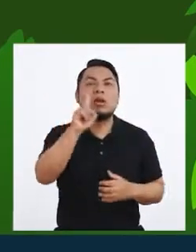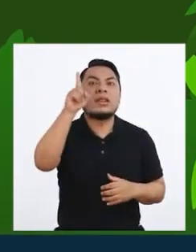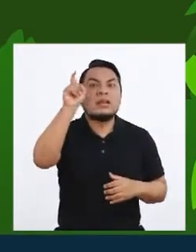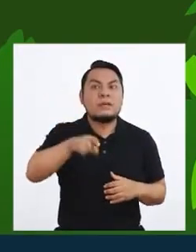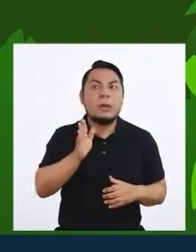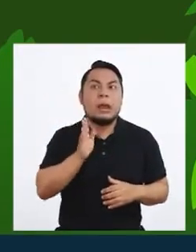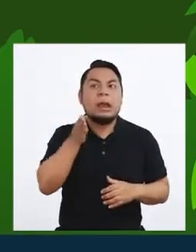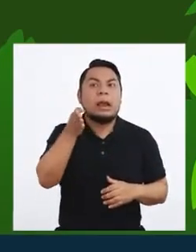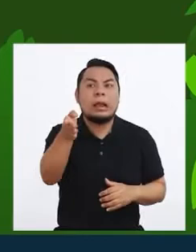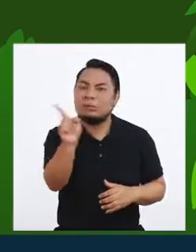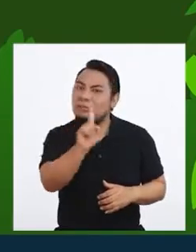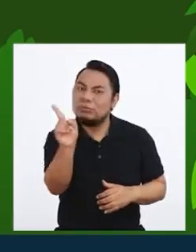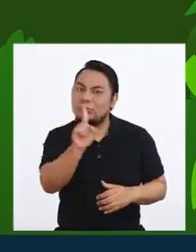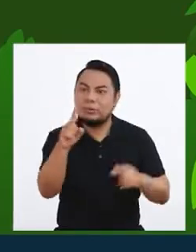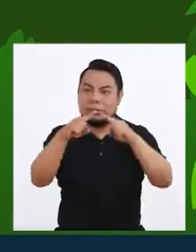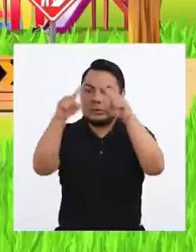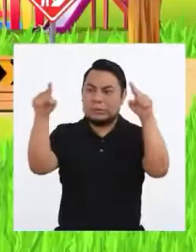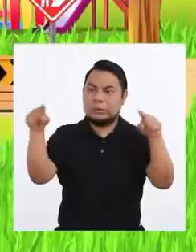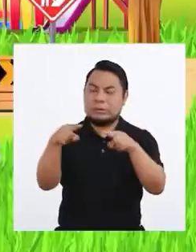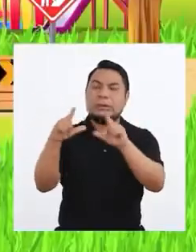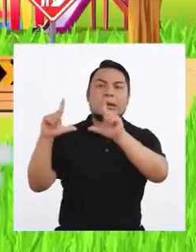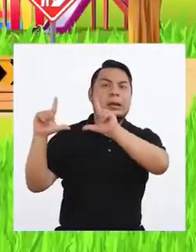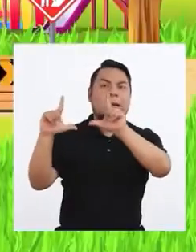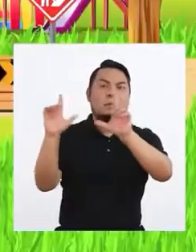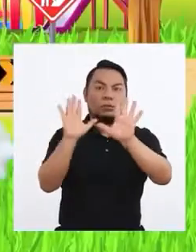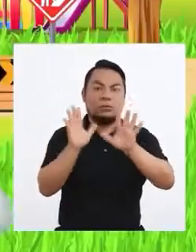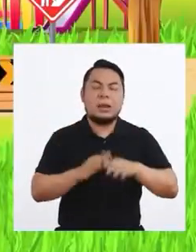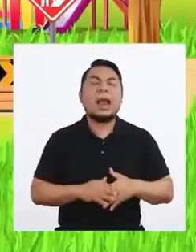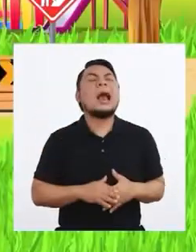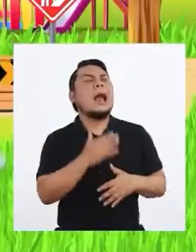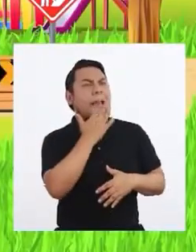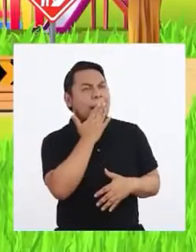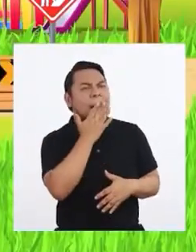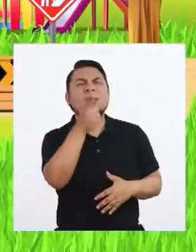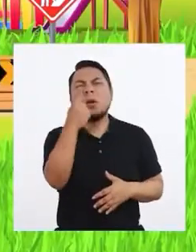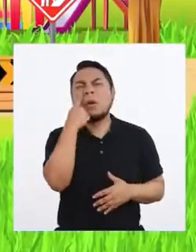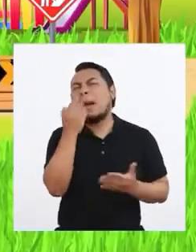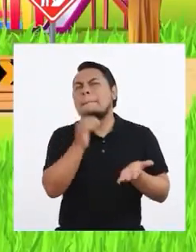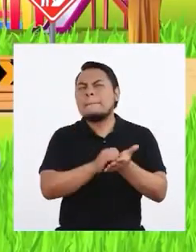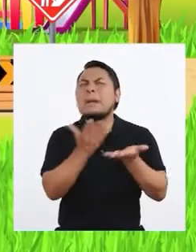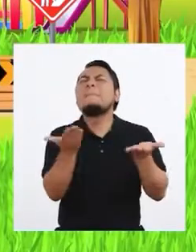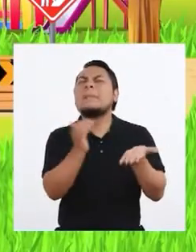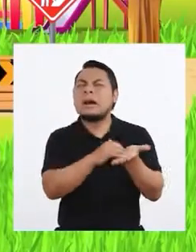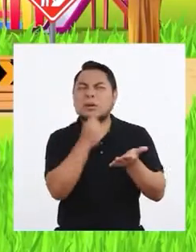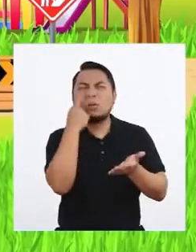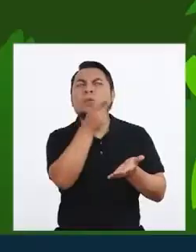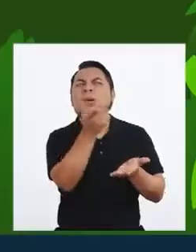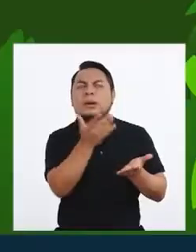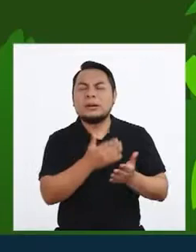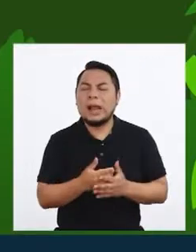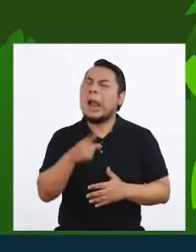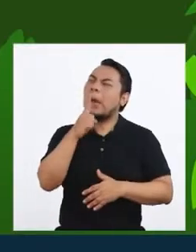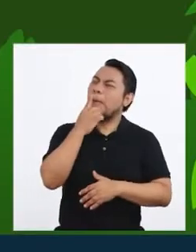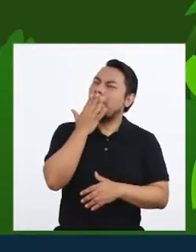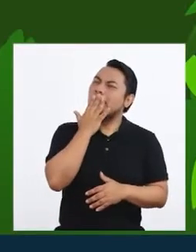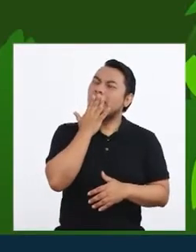y no debemos pasar. Ya, ¿y qué otras señales conoces, Martina?